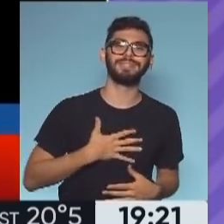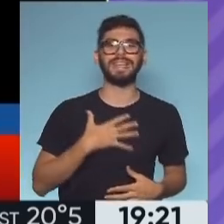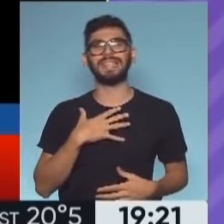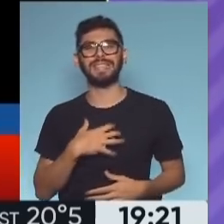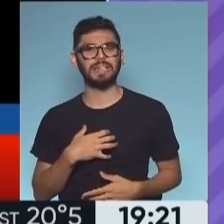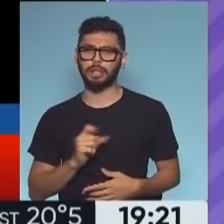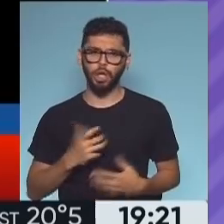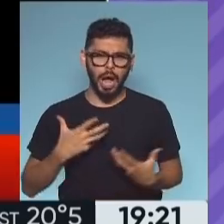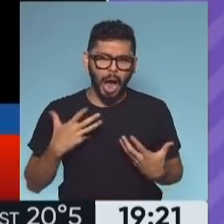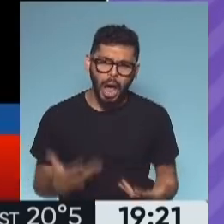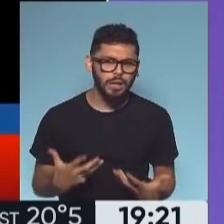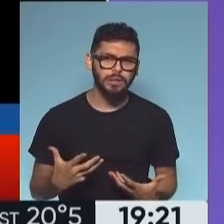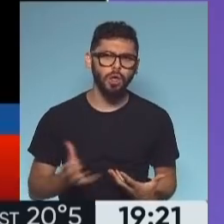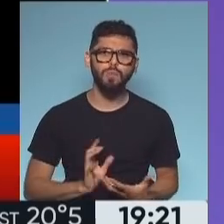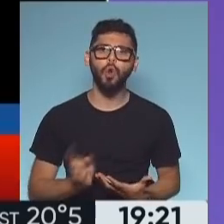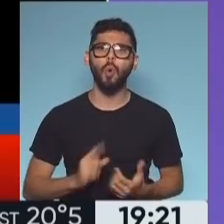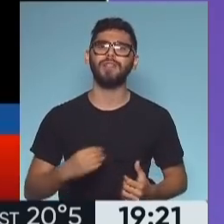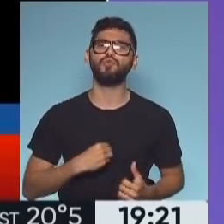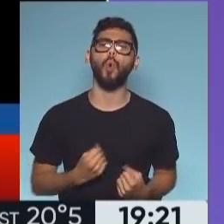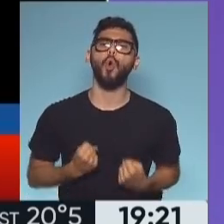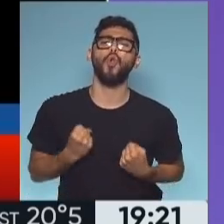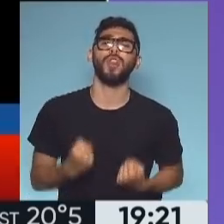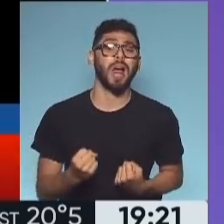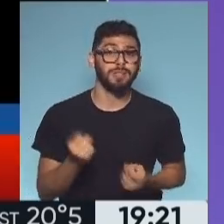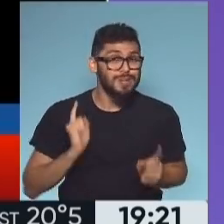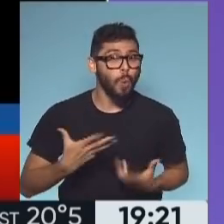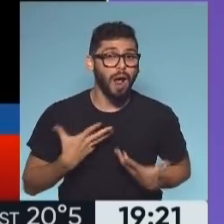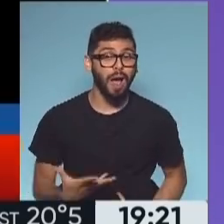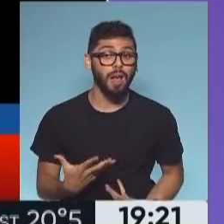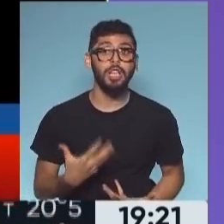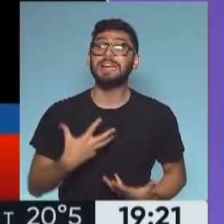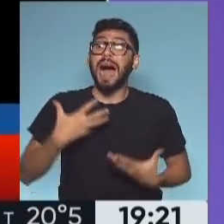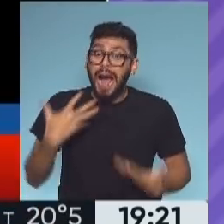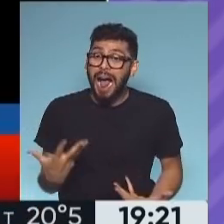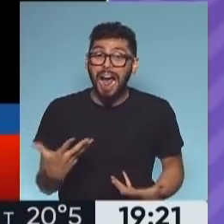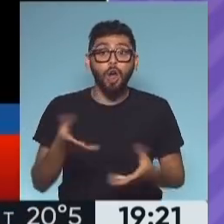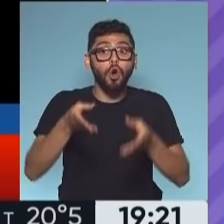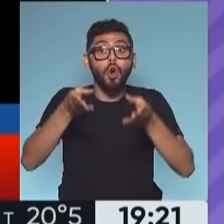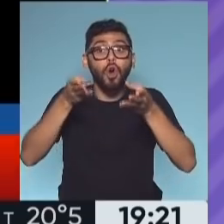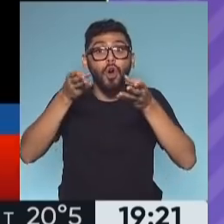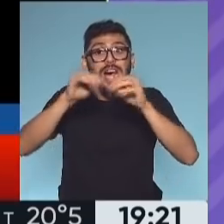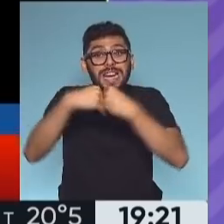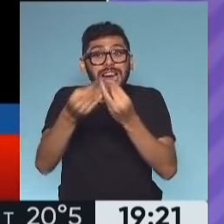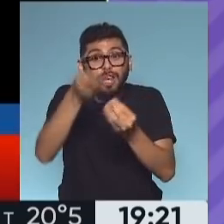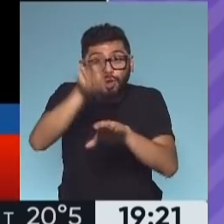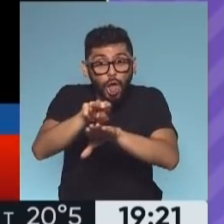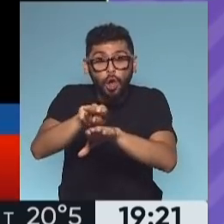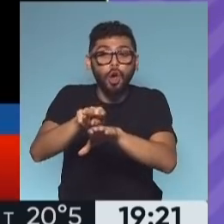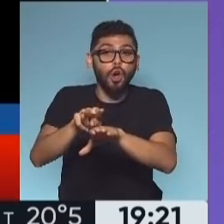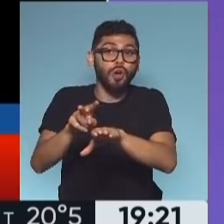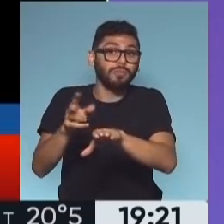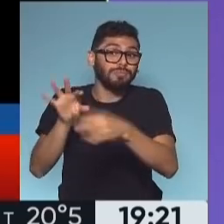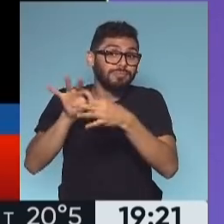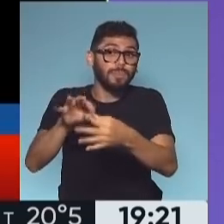se supera por más voluntad que tengamos y que incide directamente en los resultados, que impacta en la mortalidad. Quiero ser claro en